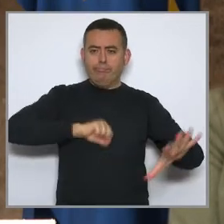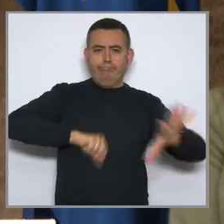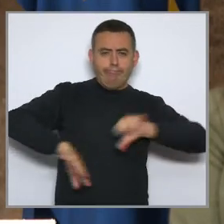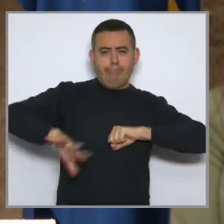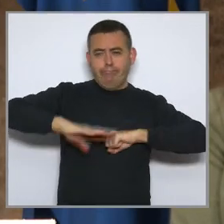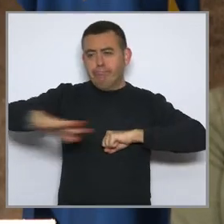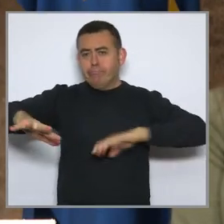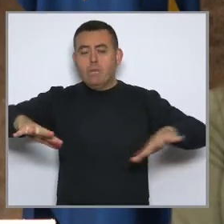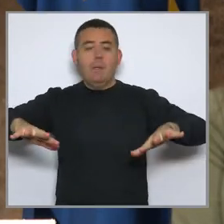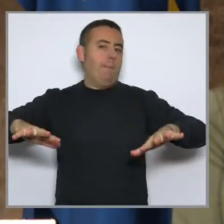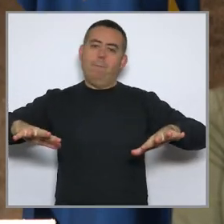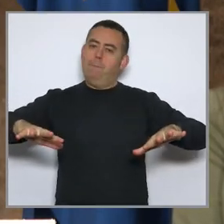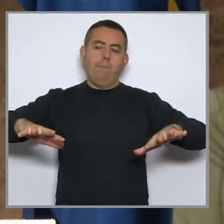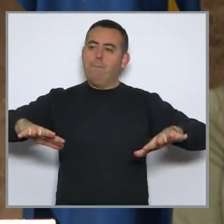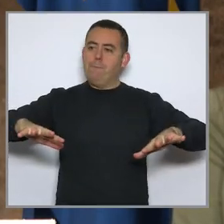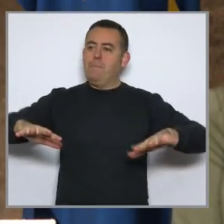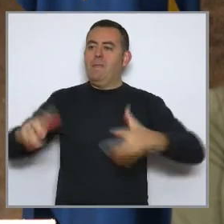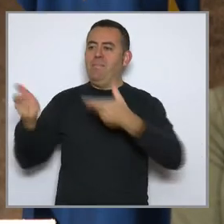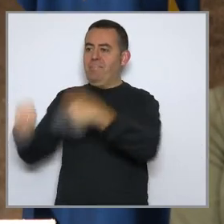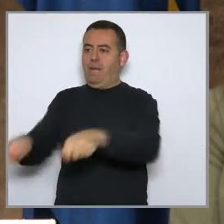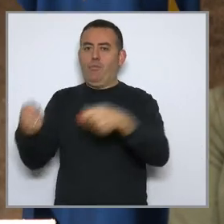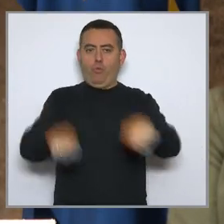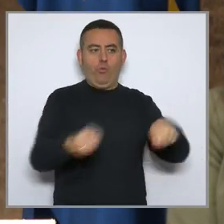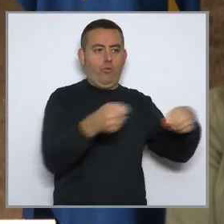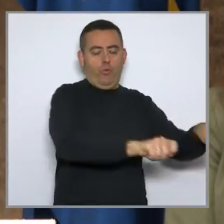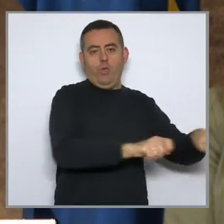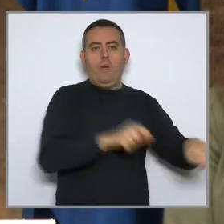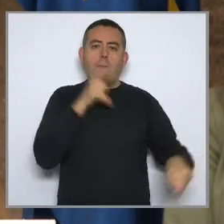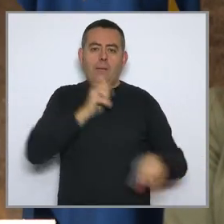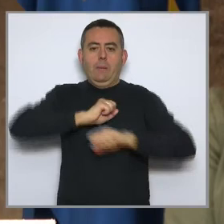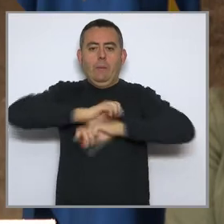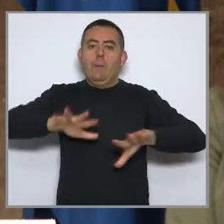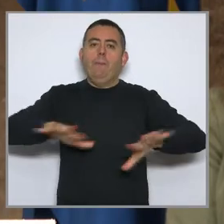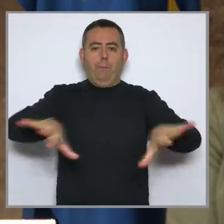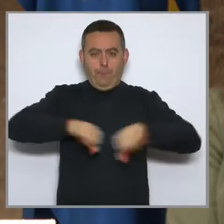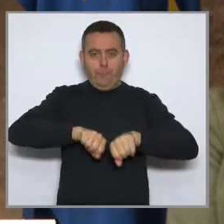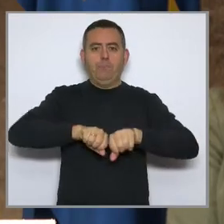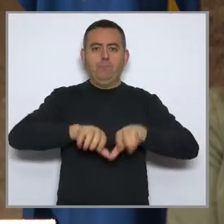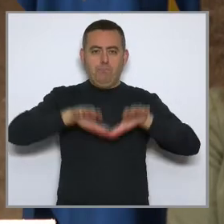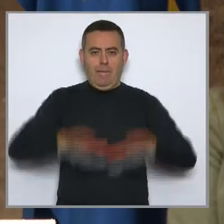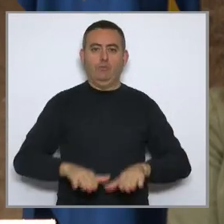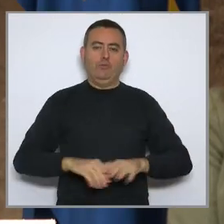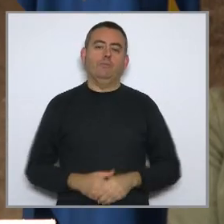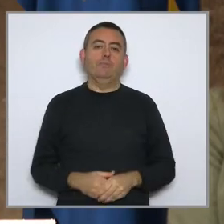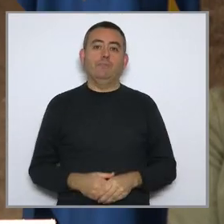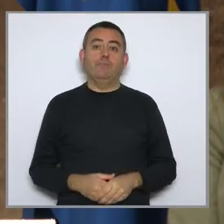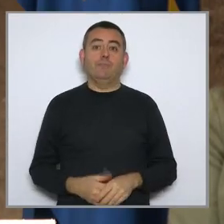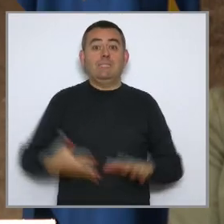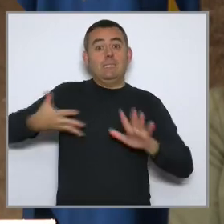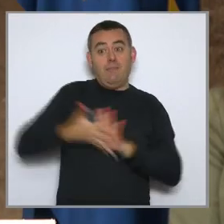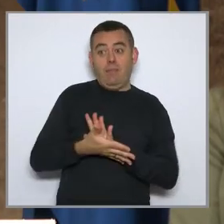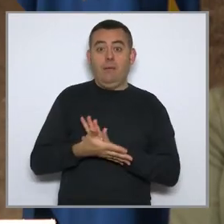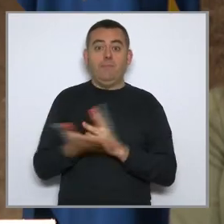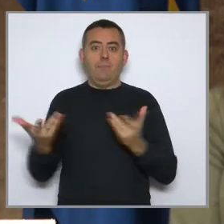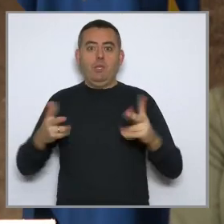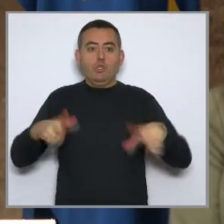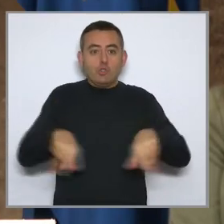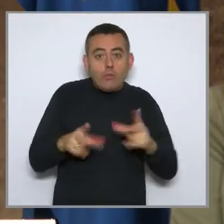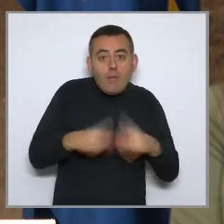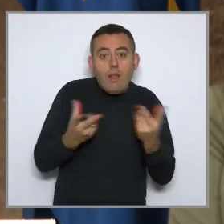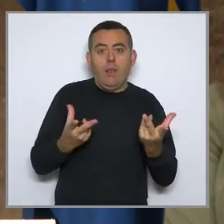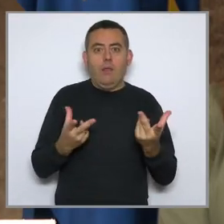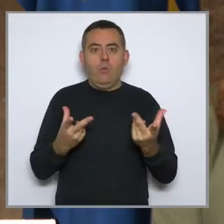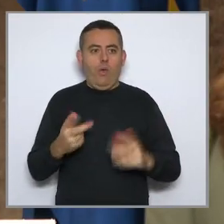riesgos inherentes a la pandemia. Y, por tanto, es obligación del conjunto de la sociedad que defiende su salud hacer un esfuerzo